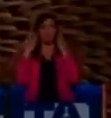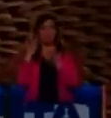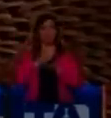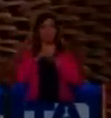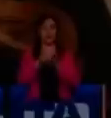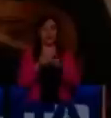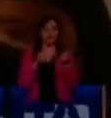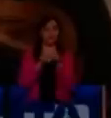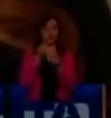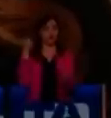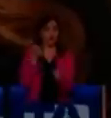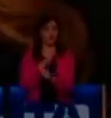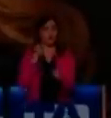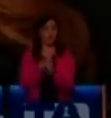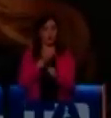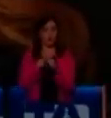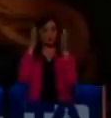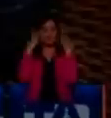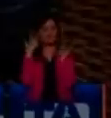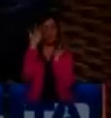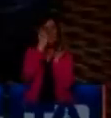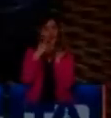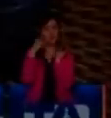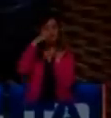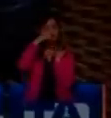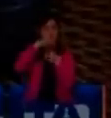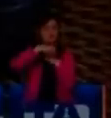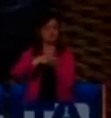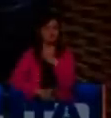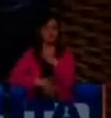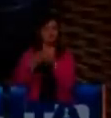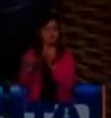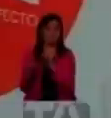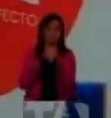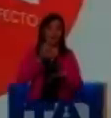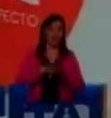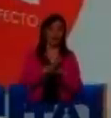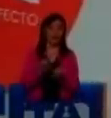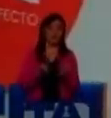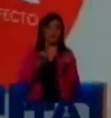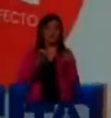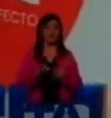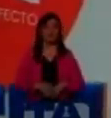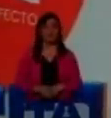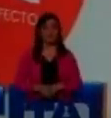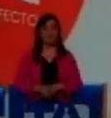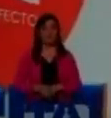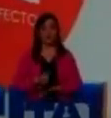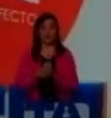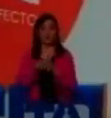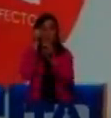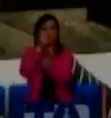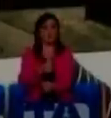que trabaja para darles un pelo precioso a estos niños que lo han perdido justamente por las quimioterapias, ¿no? Hay que ayudar a